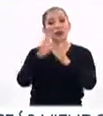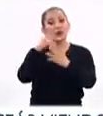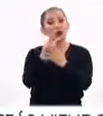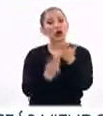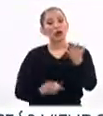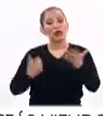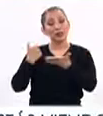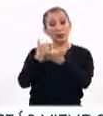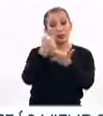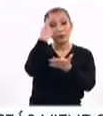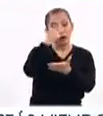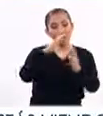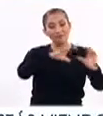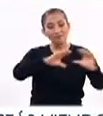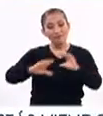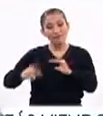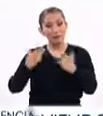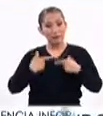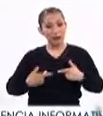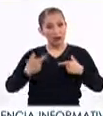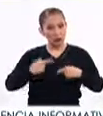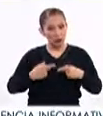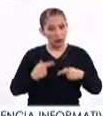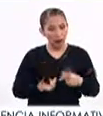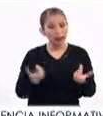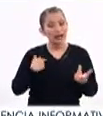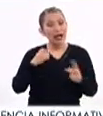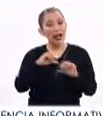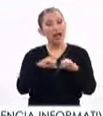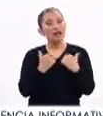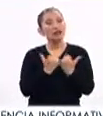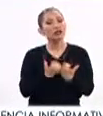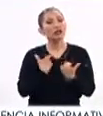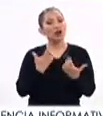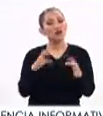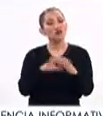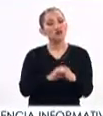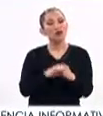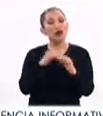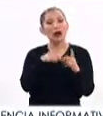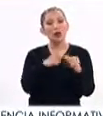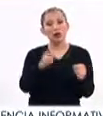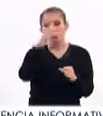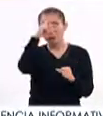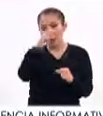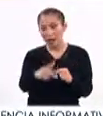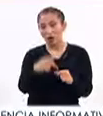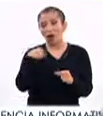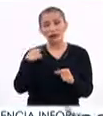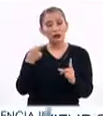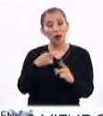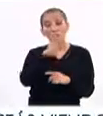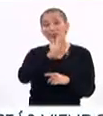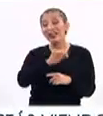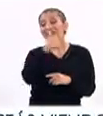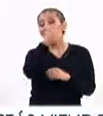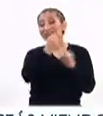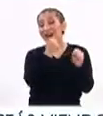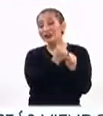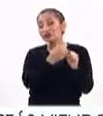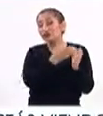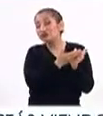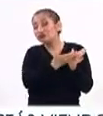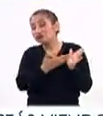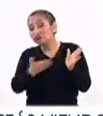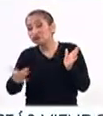programa de cooperación para la formación de recursos humanos en la Asociación Estratégica Global Japón-México, que tiene 46 años de